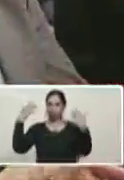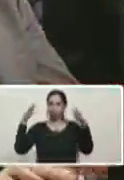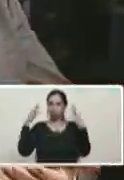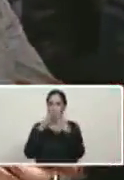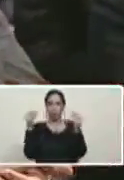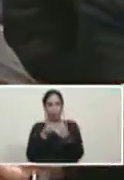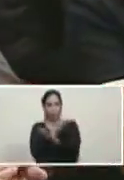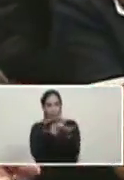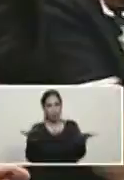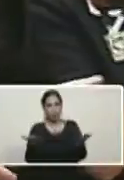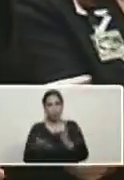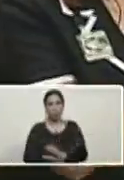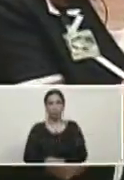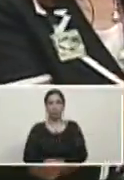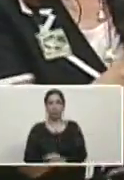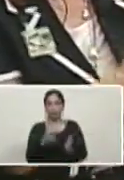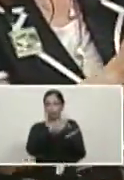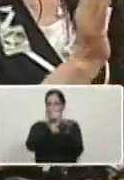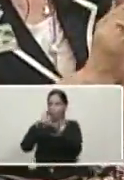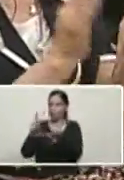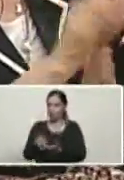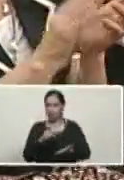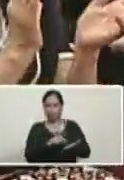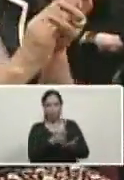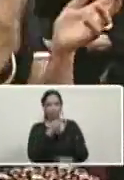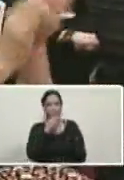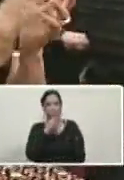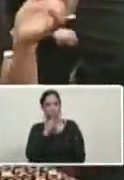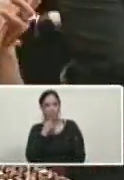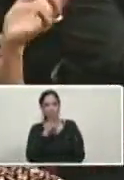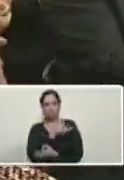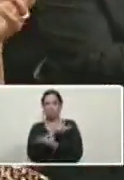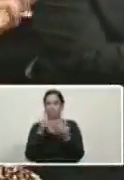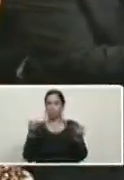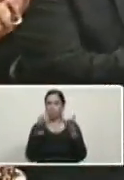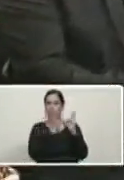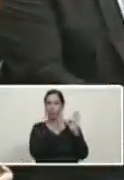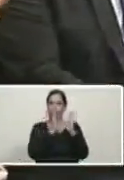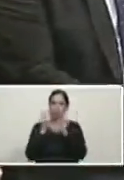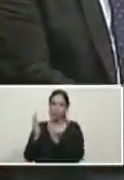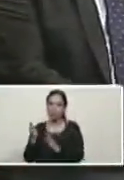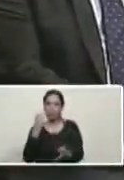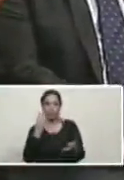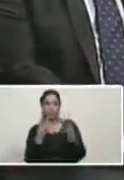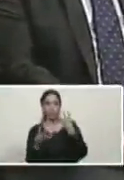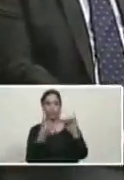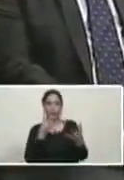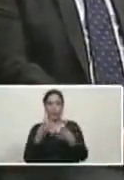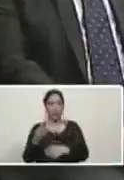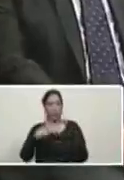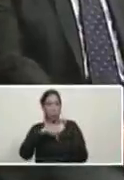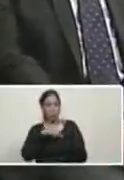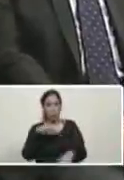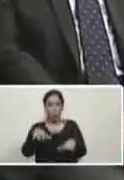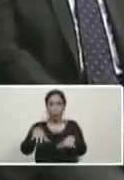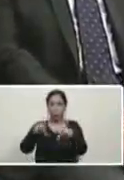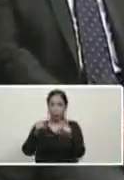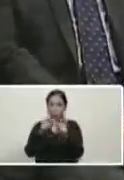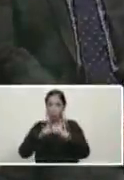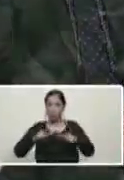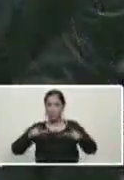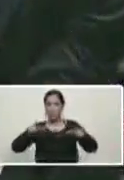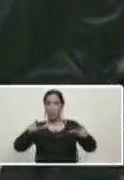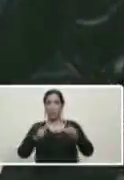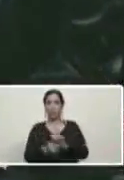una participación hermosísima en la organización de esta feria. Estamos ocupando su espacio,